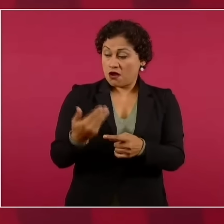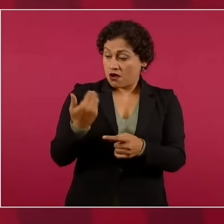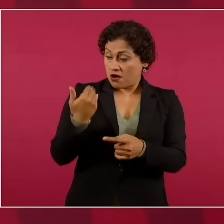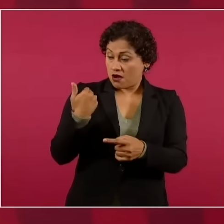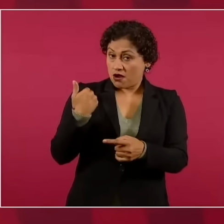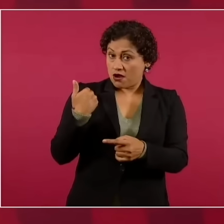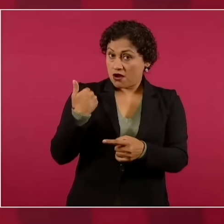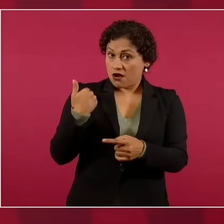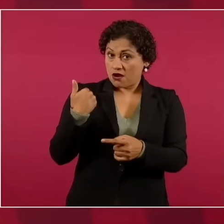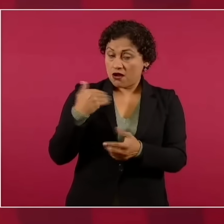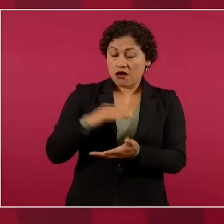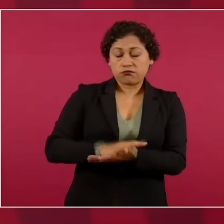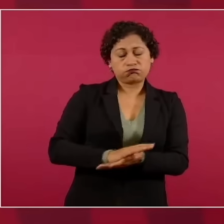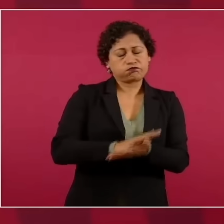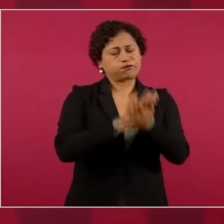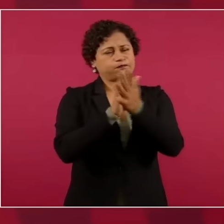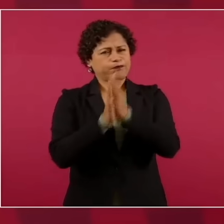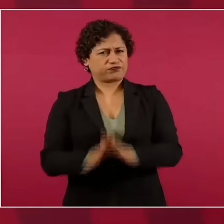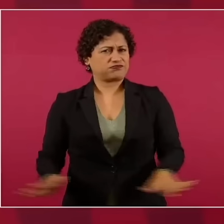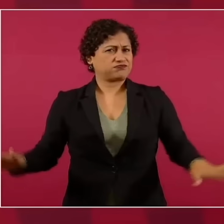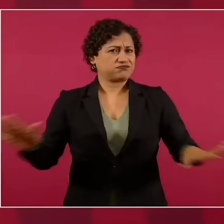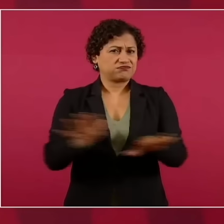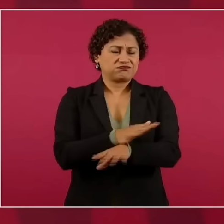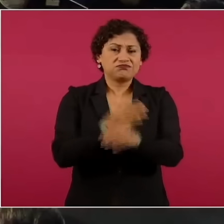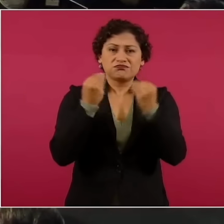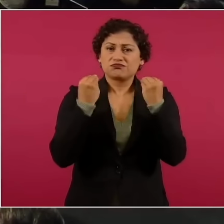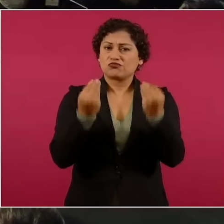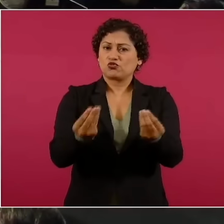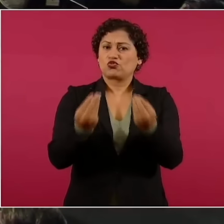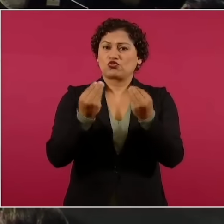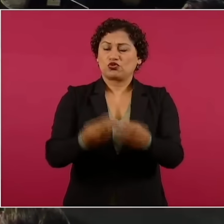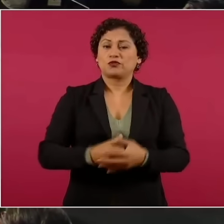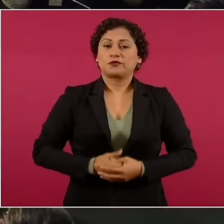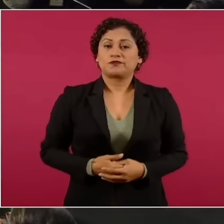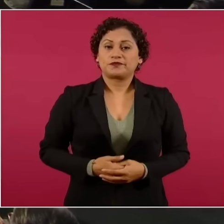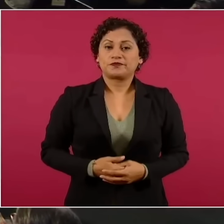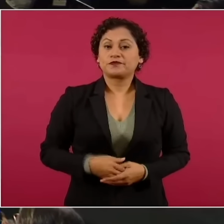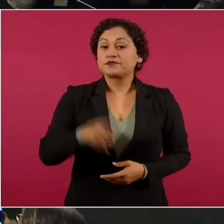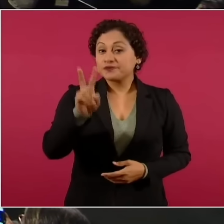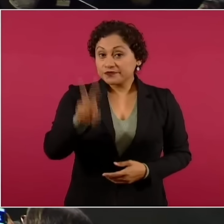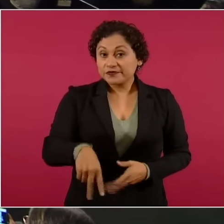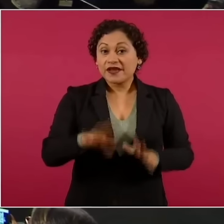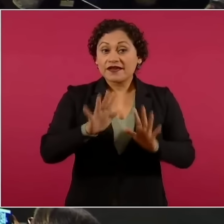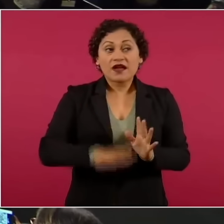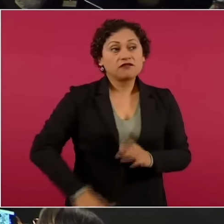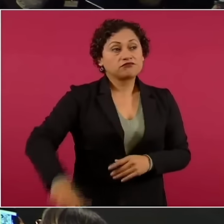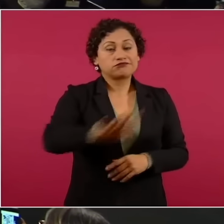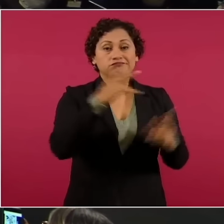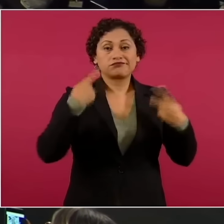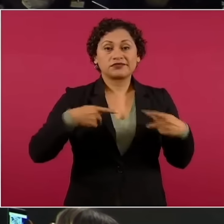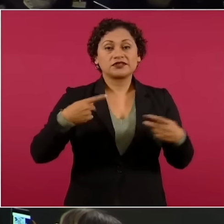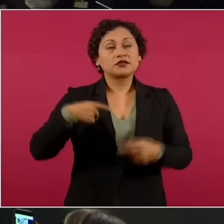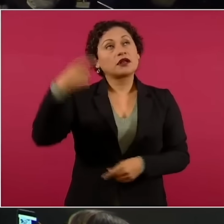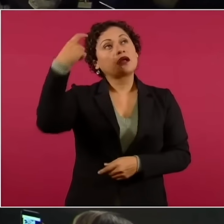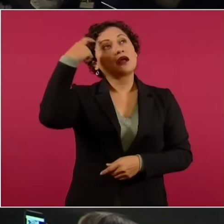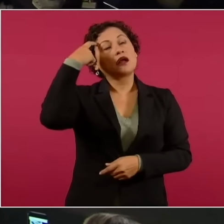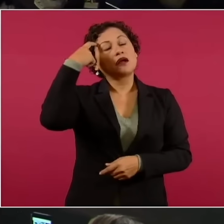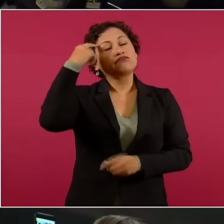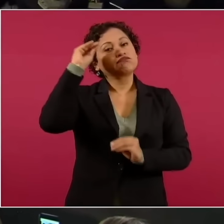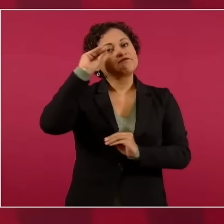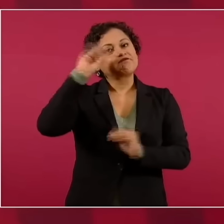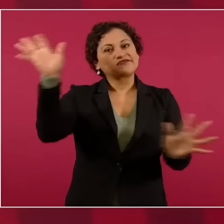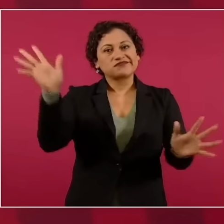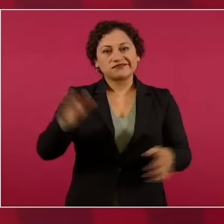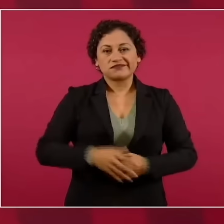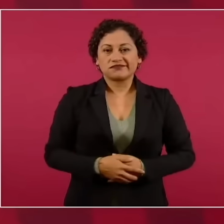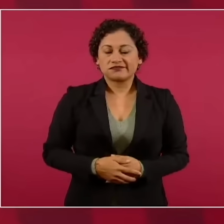ha cambiado mucho la mentalidad del pueblo de México. Hay mucha conciencia en el pueblo. Si por